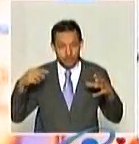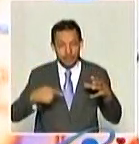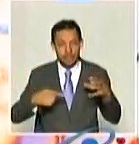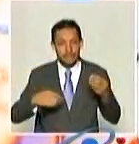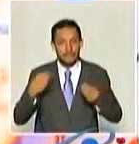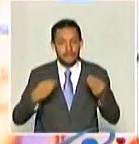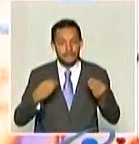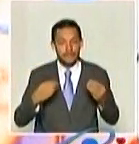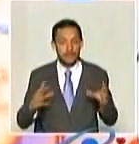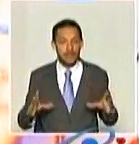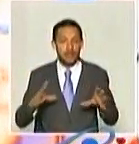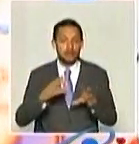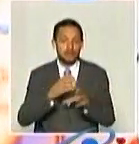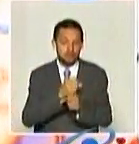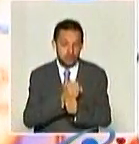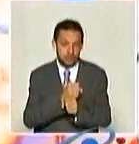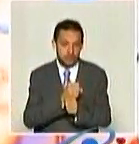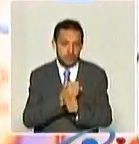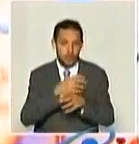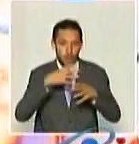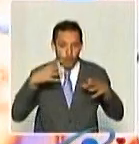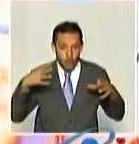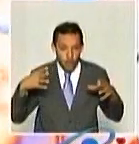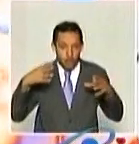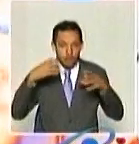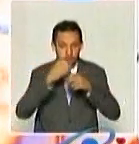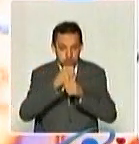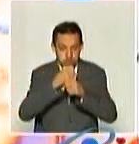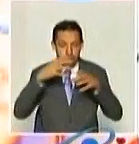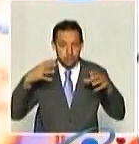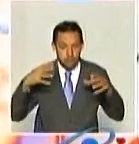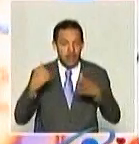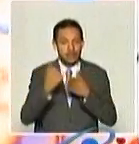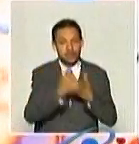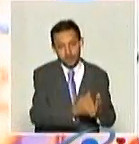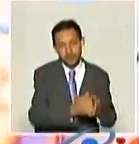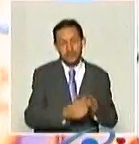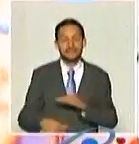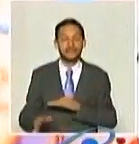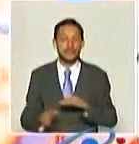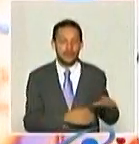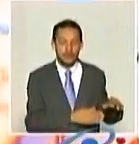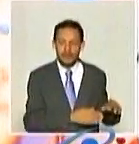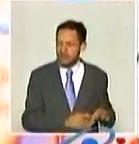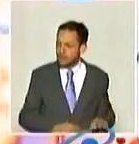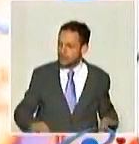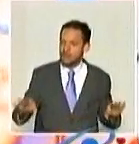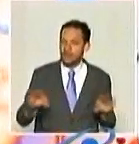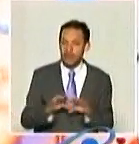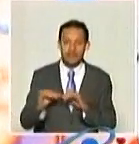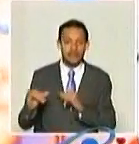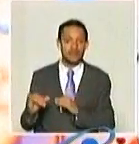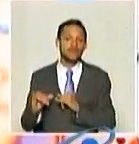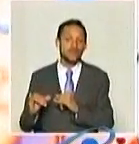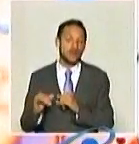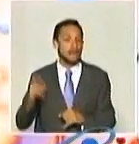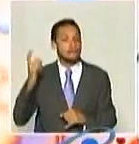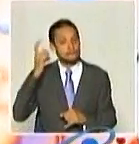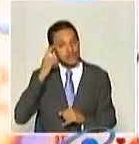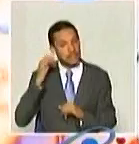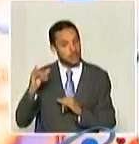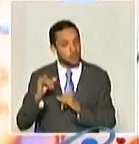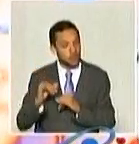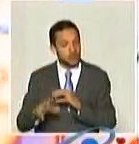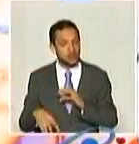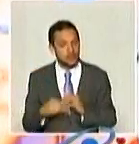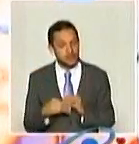nuevamente la bolsa y vuelvo y la lleno en 3 oportunidades para estarlo cambiando. Es muy importante lo que decía el doctor Alonso. Inicialmente hay